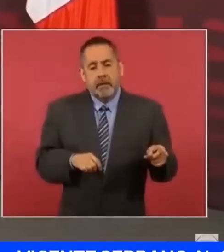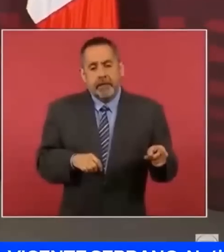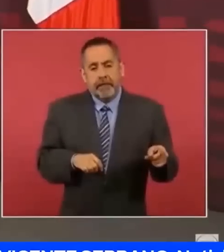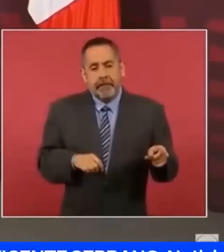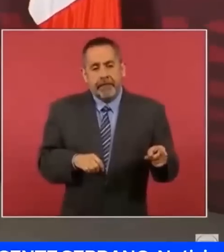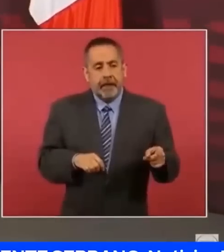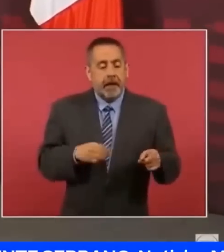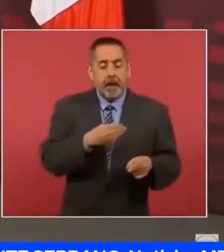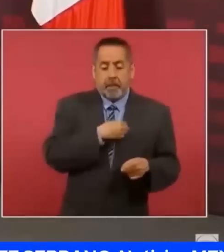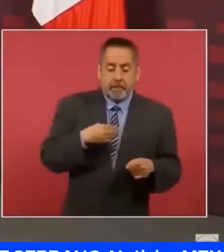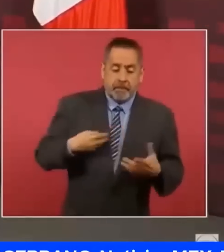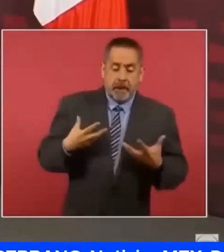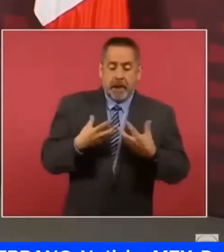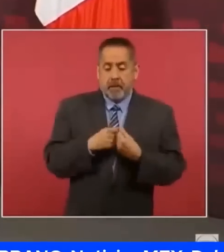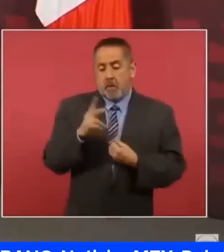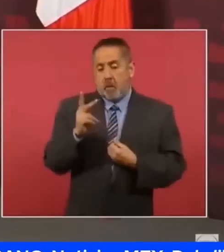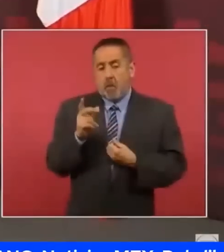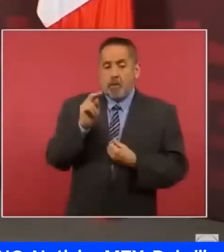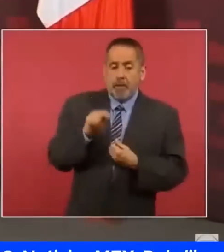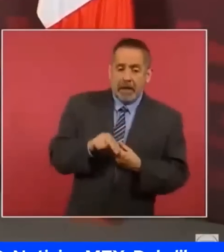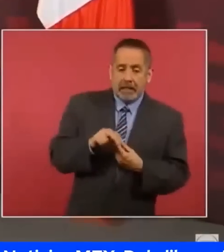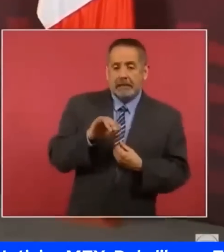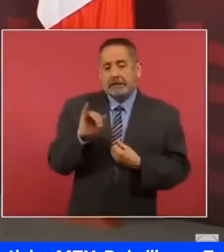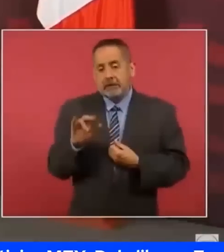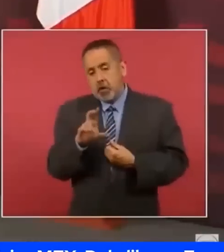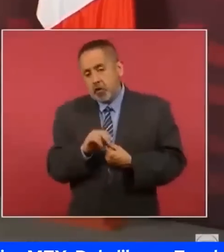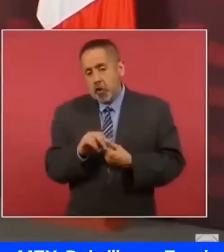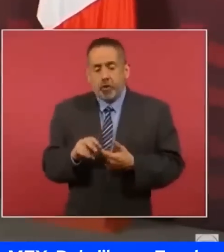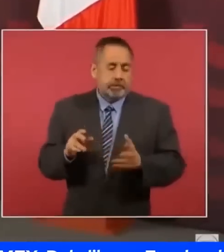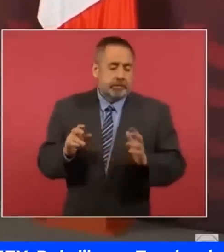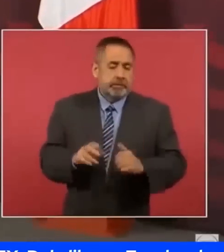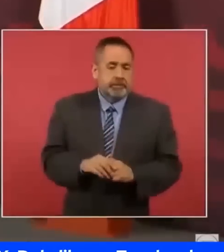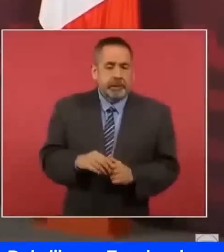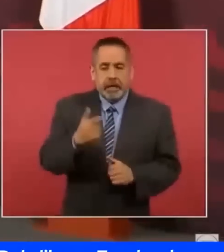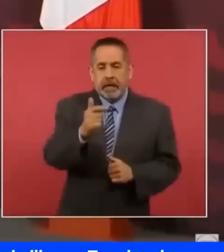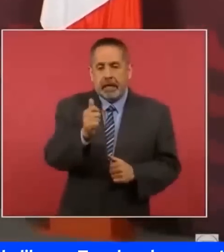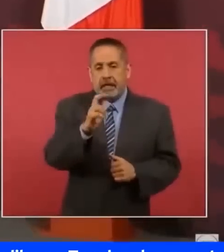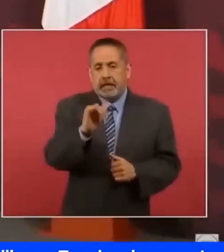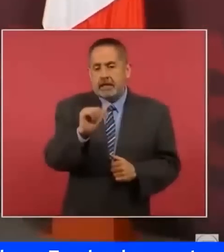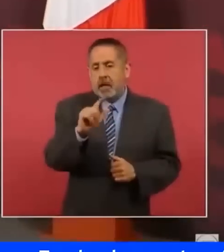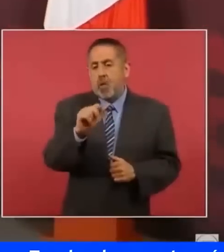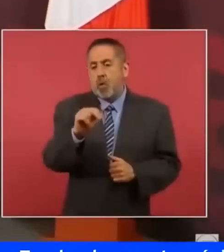es militante o no García Luna.